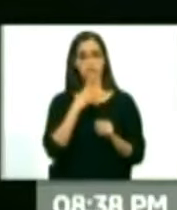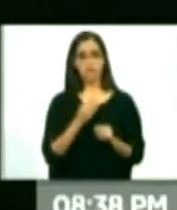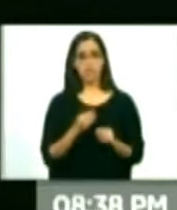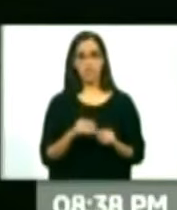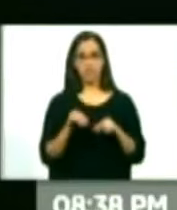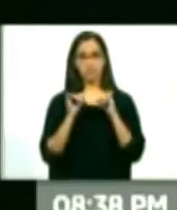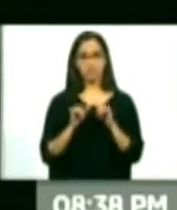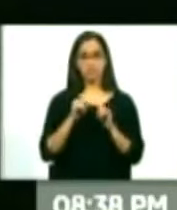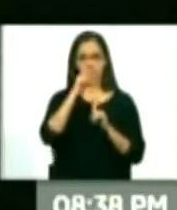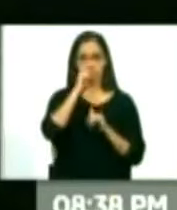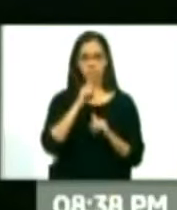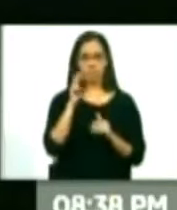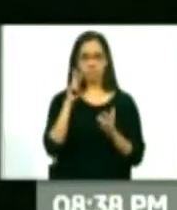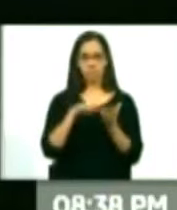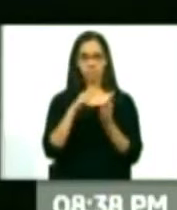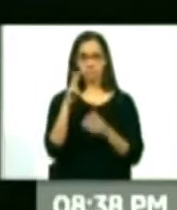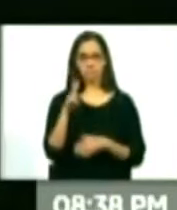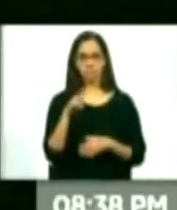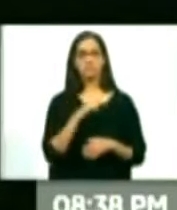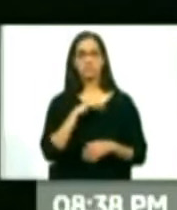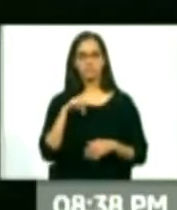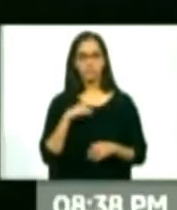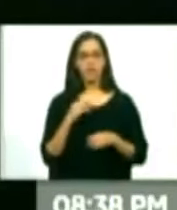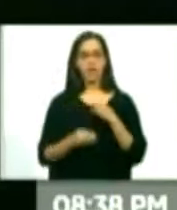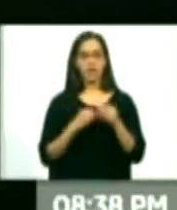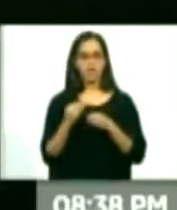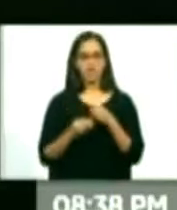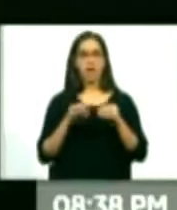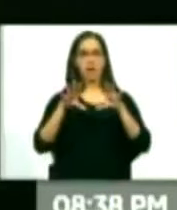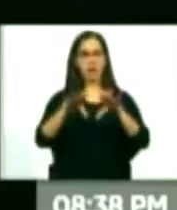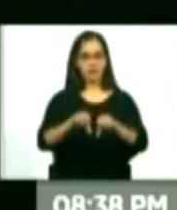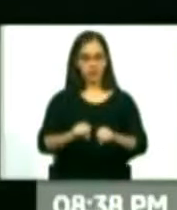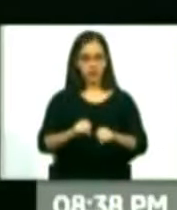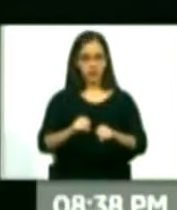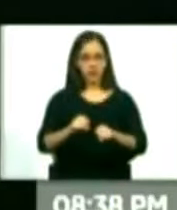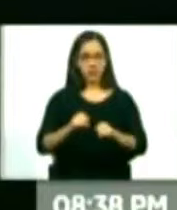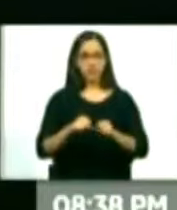mismo año, 2002, fue cuando nosotros hicimos la intervención